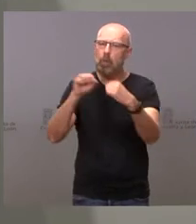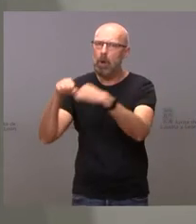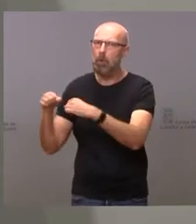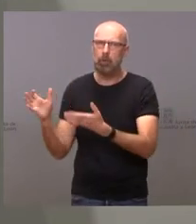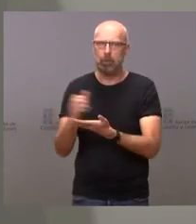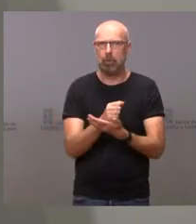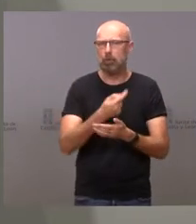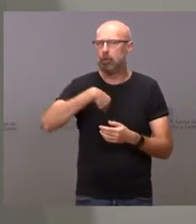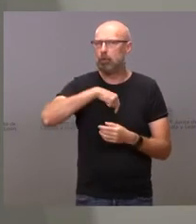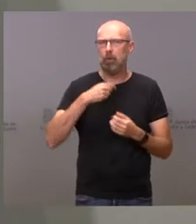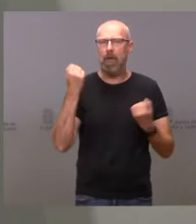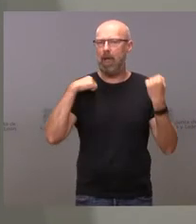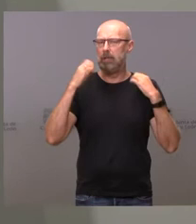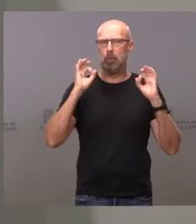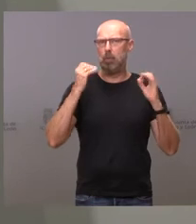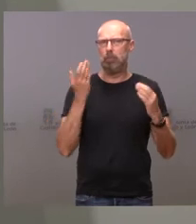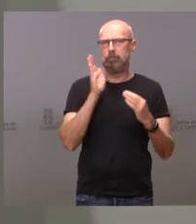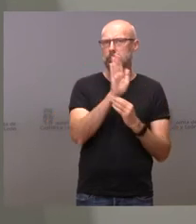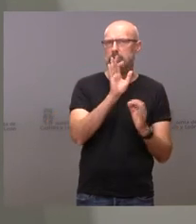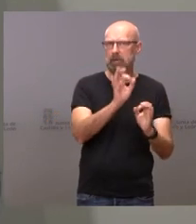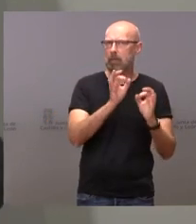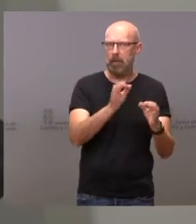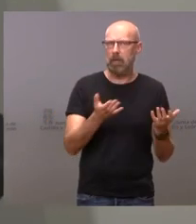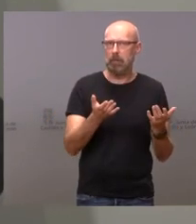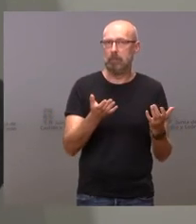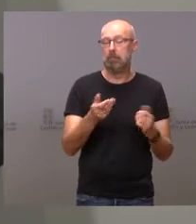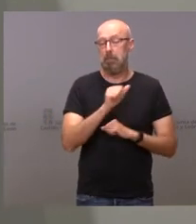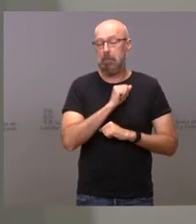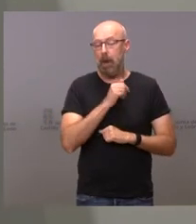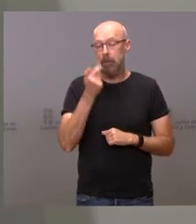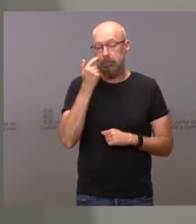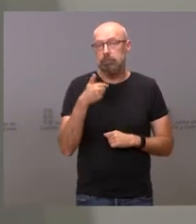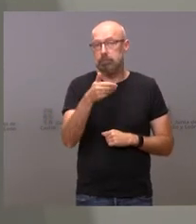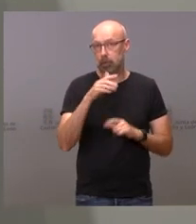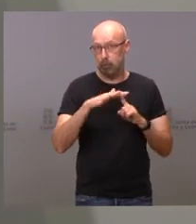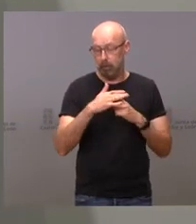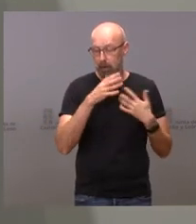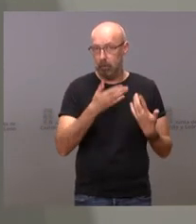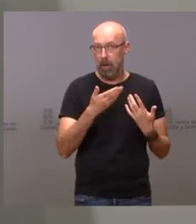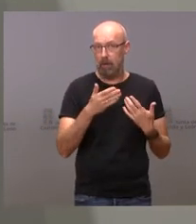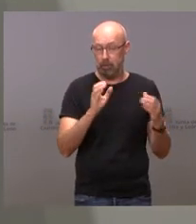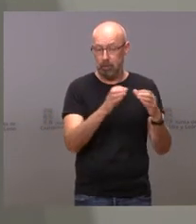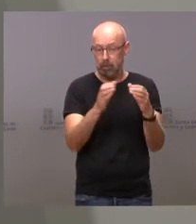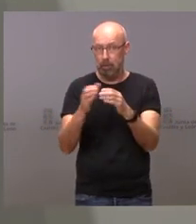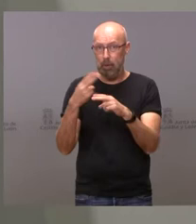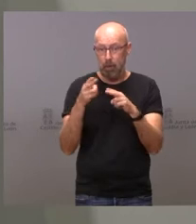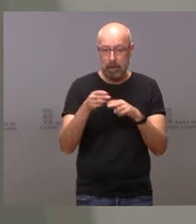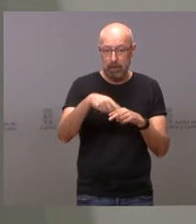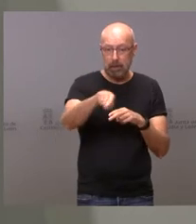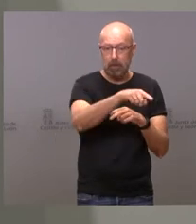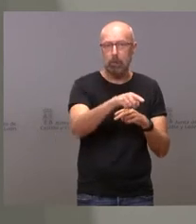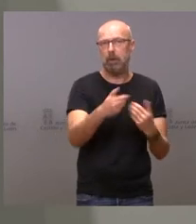va a seguir siendo nuestra actitud. Nosotros esperamos que en este escenario los grupos parlamentarios muestren su